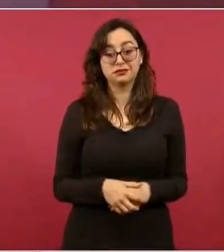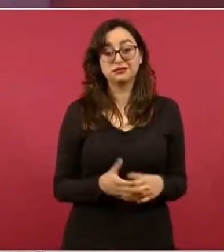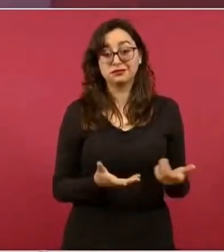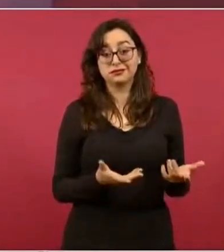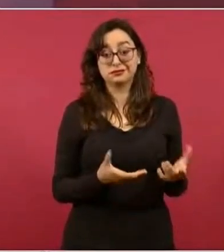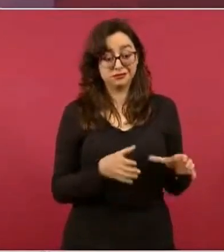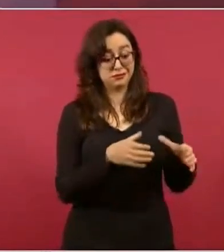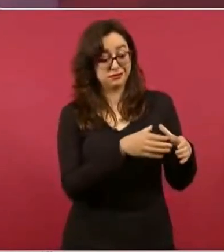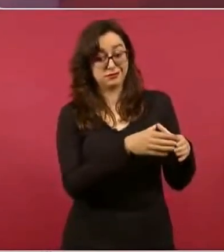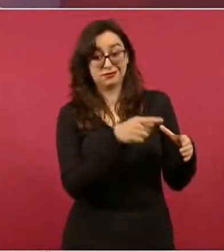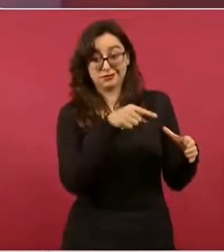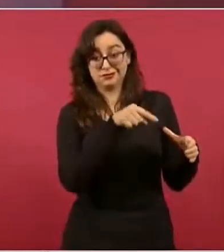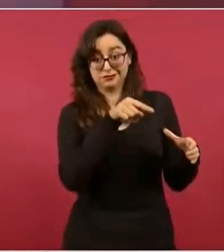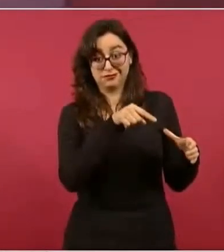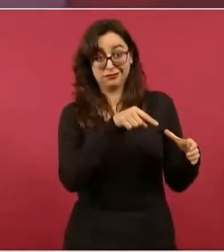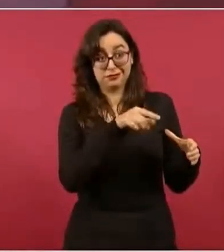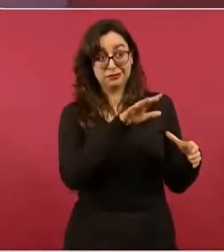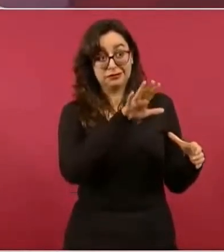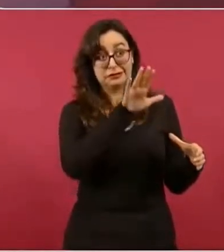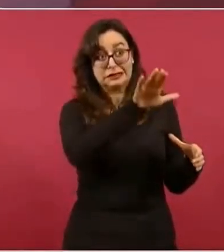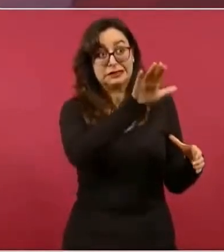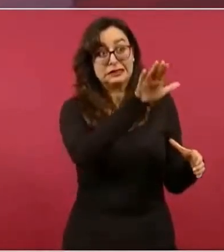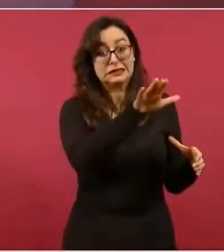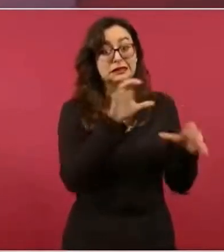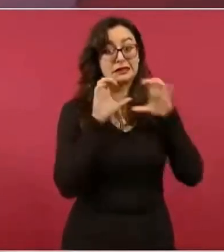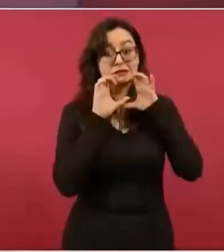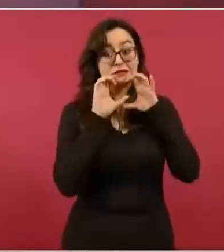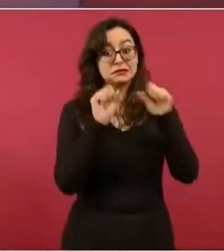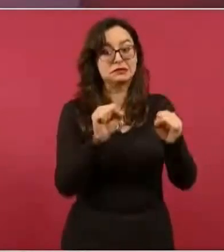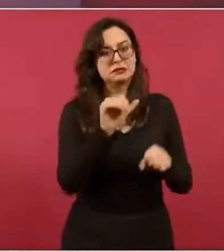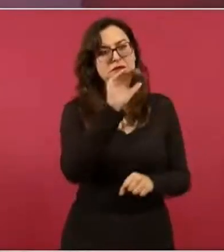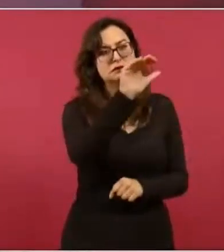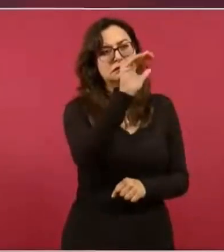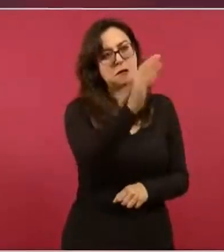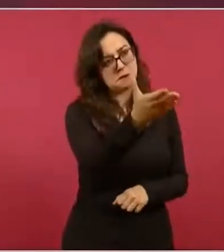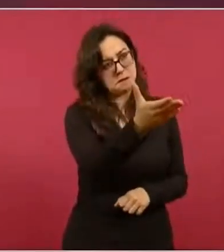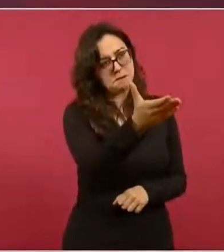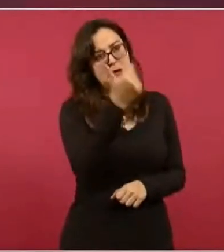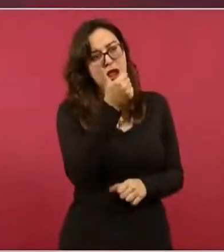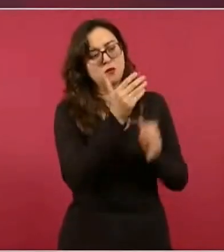eso hicieron los conservadores y nos invadieron